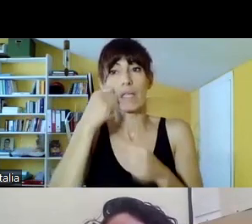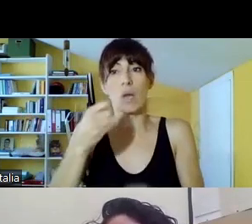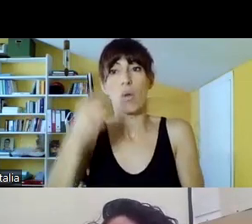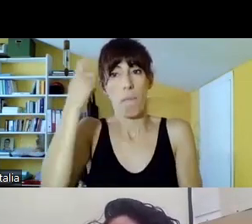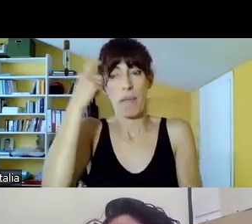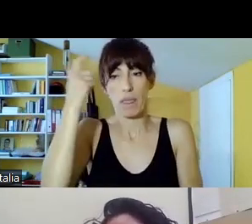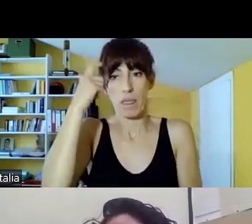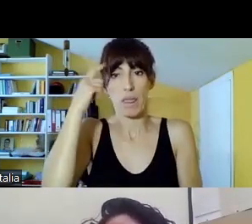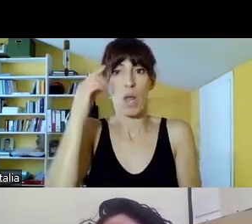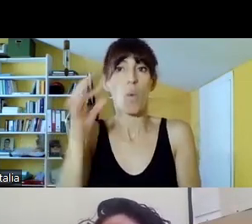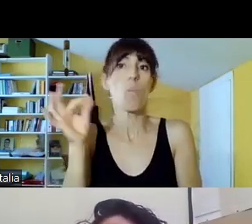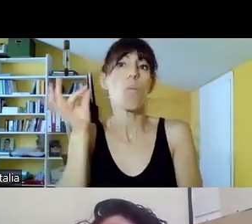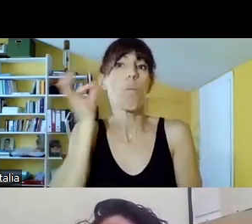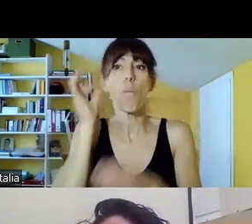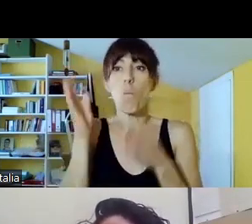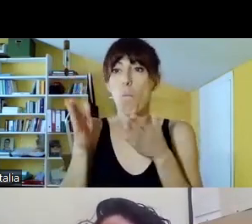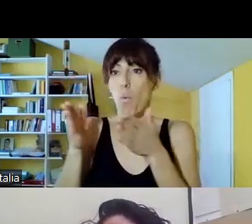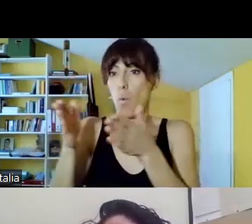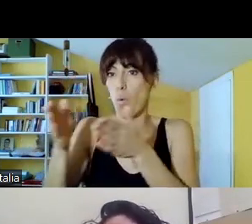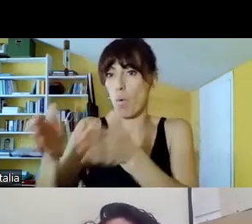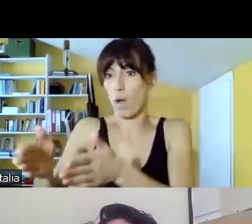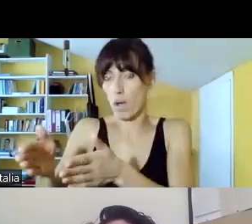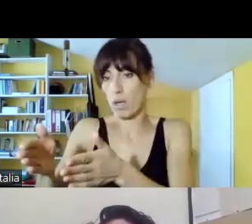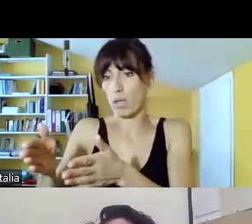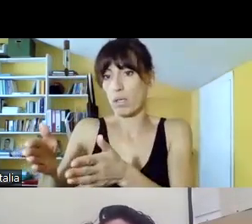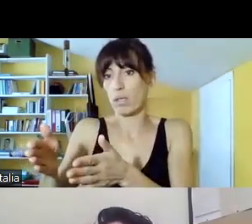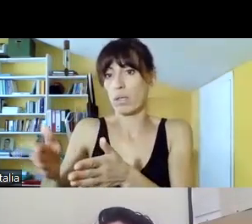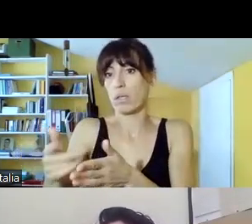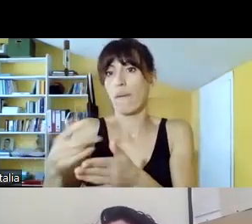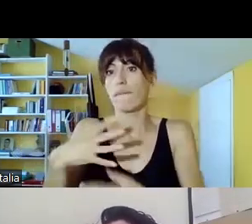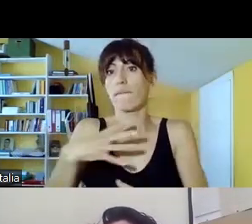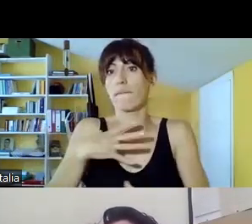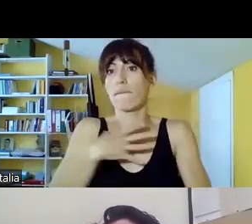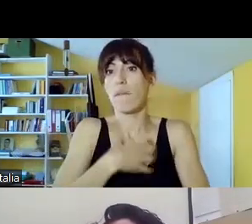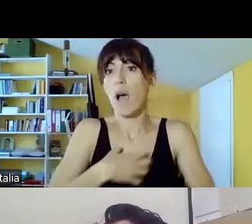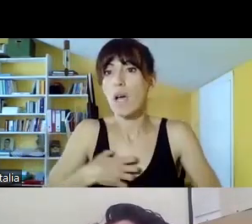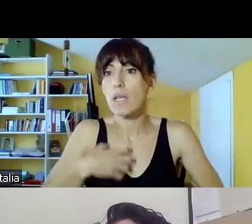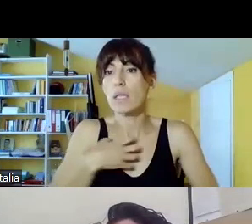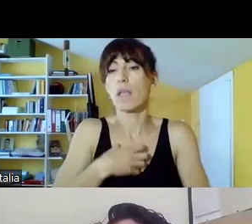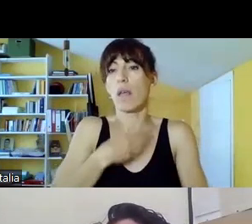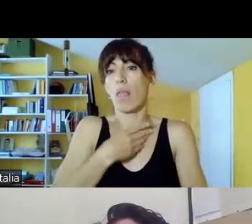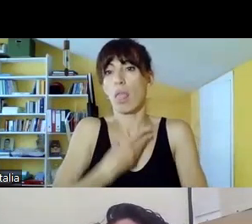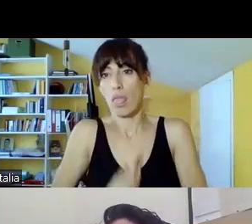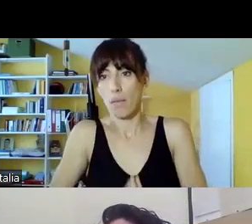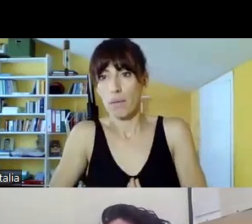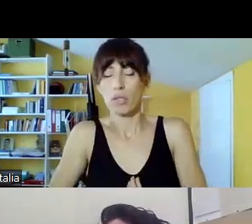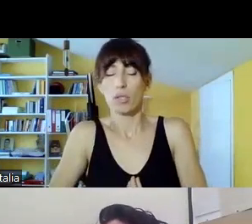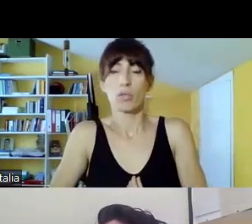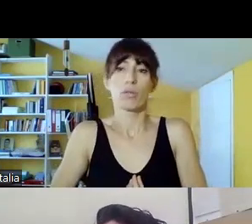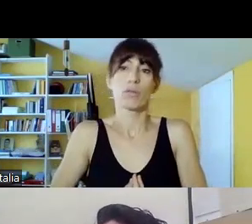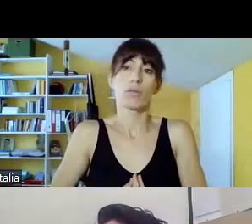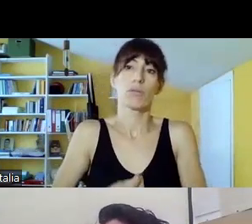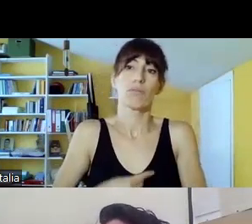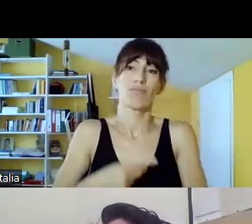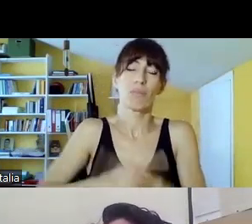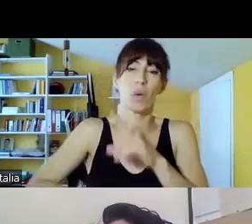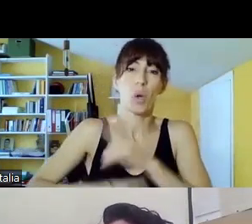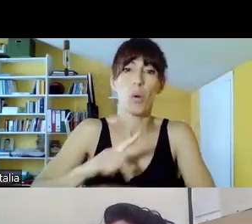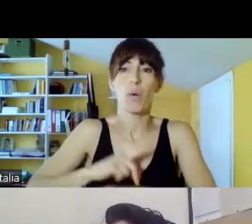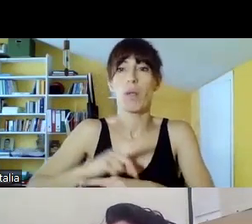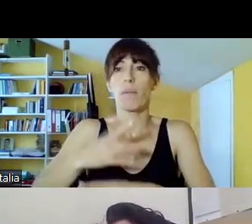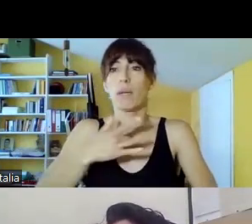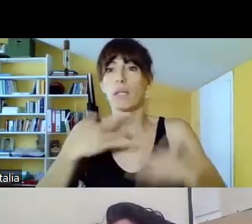las mujeres presentan mayores prevalencias de ansiedad, depresión y otros malestares psicosociales con